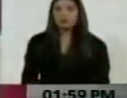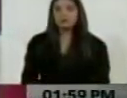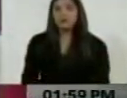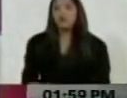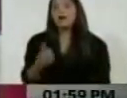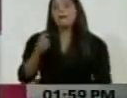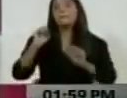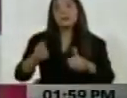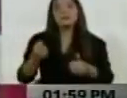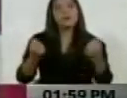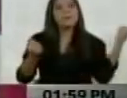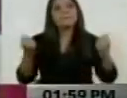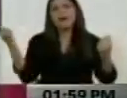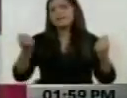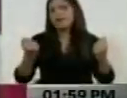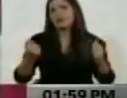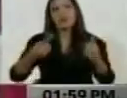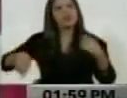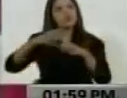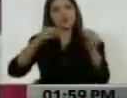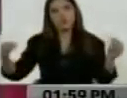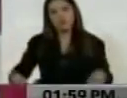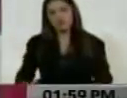empecemos a matarnos los unos contra los otros.